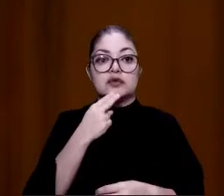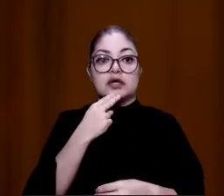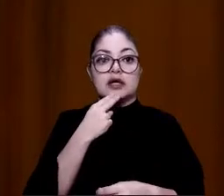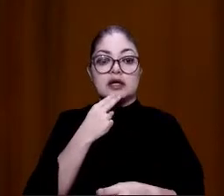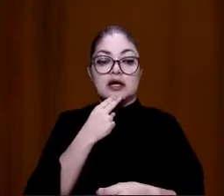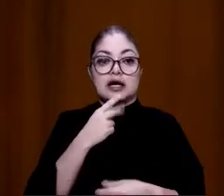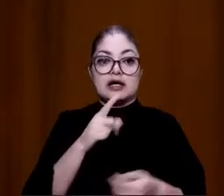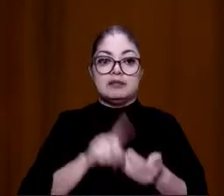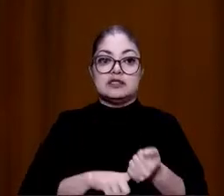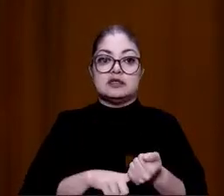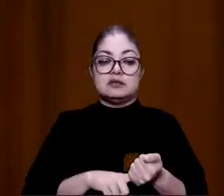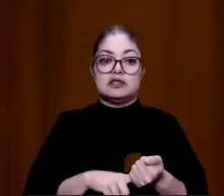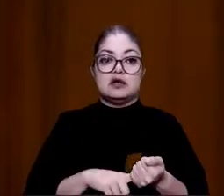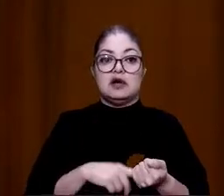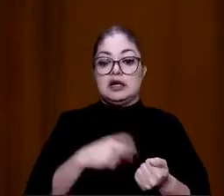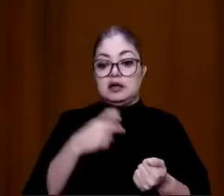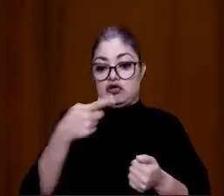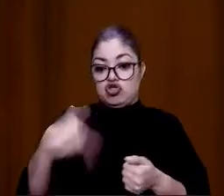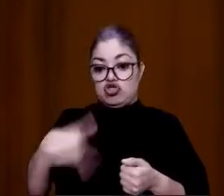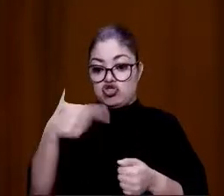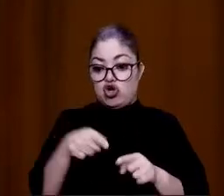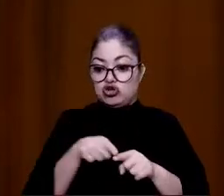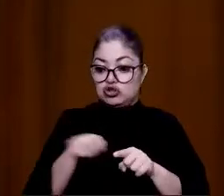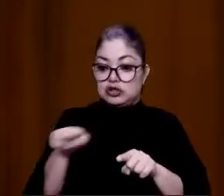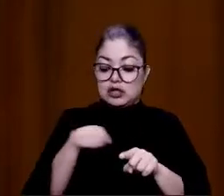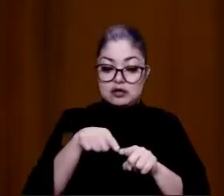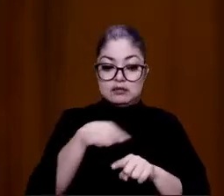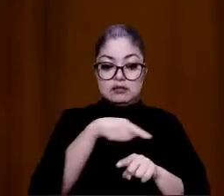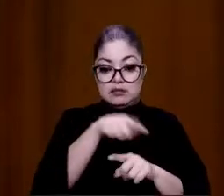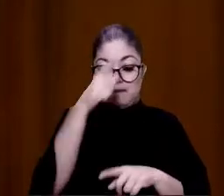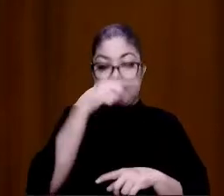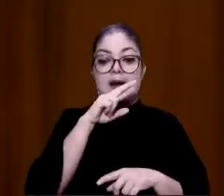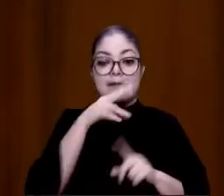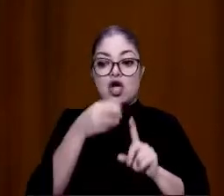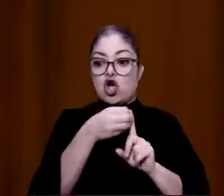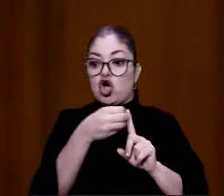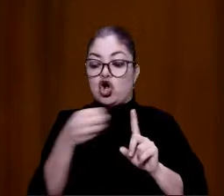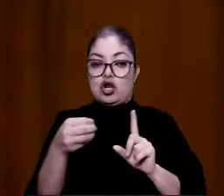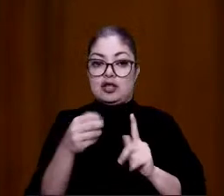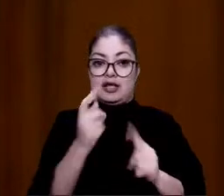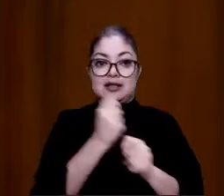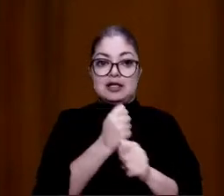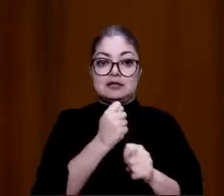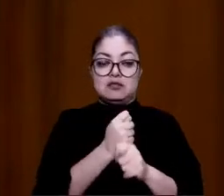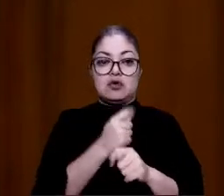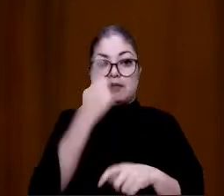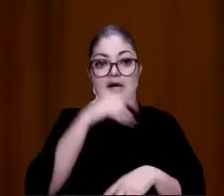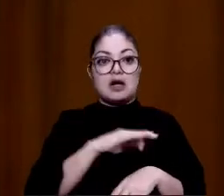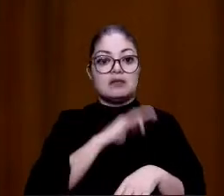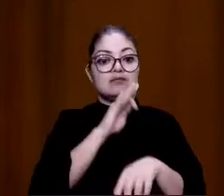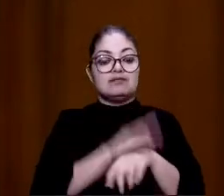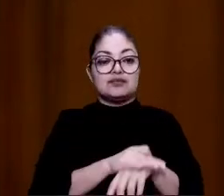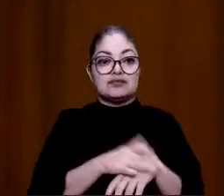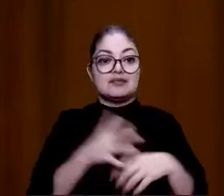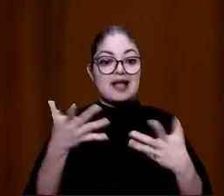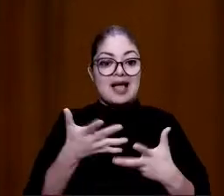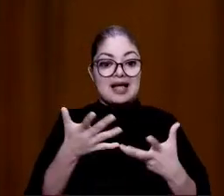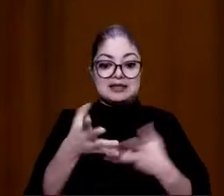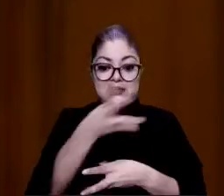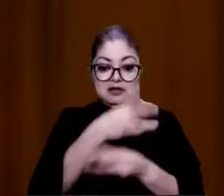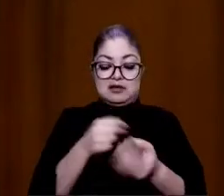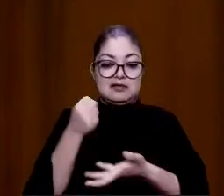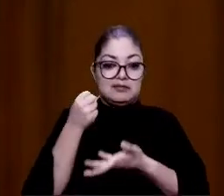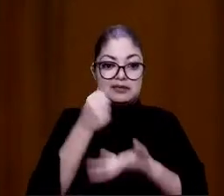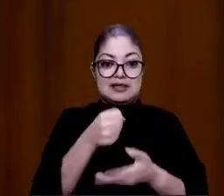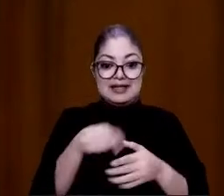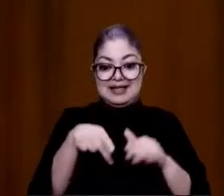12 corredores para reordenar las rutas de transporte y que esté fortalecido operativa y financieramente este